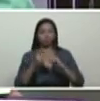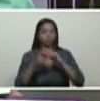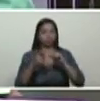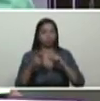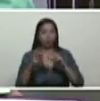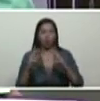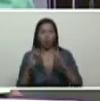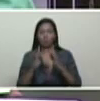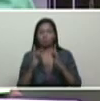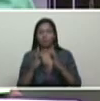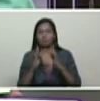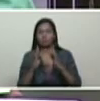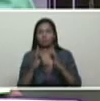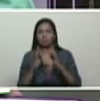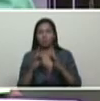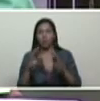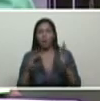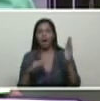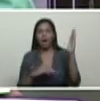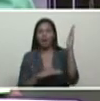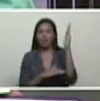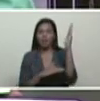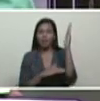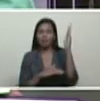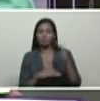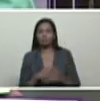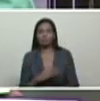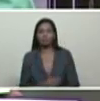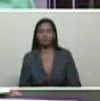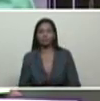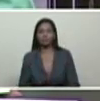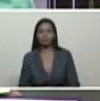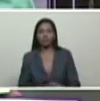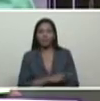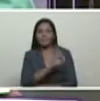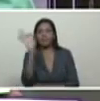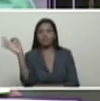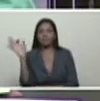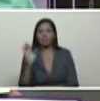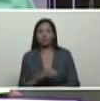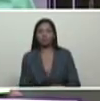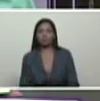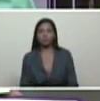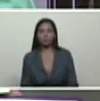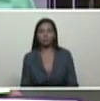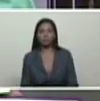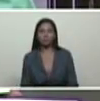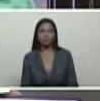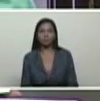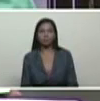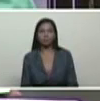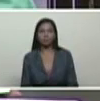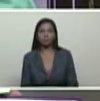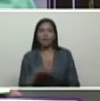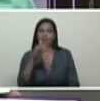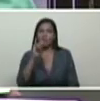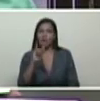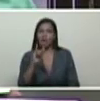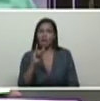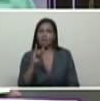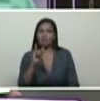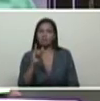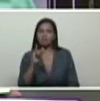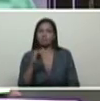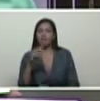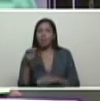directamente a Barquisimeto. A Barquisimeto. Allí está la